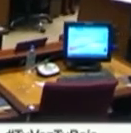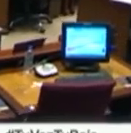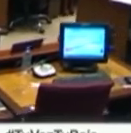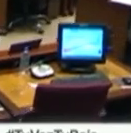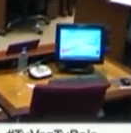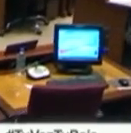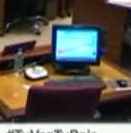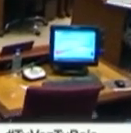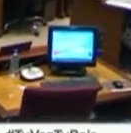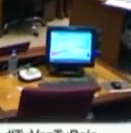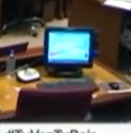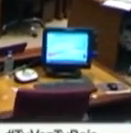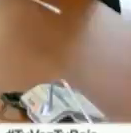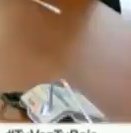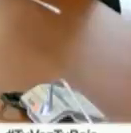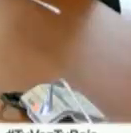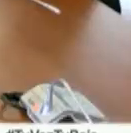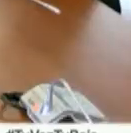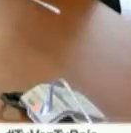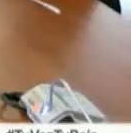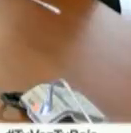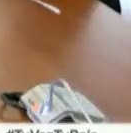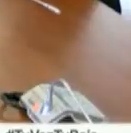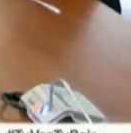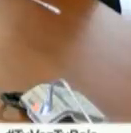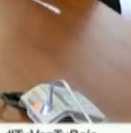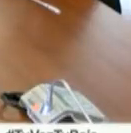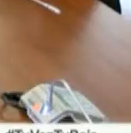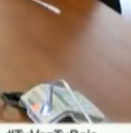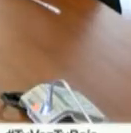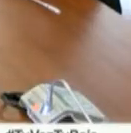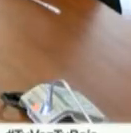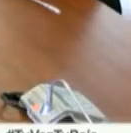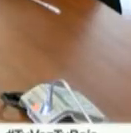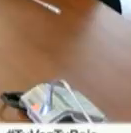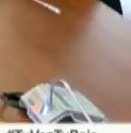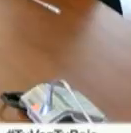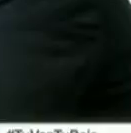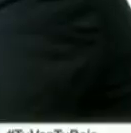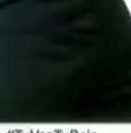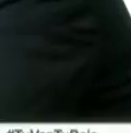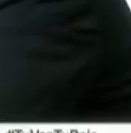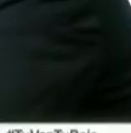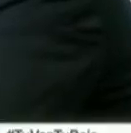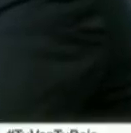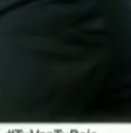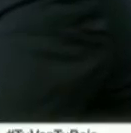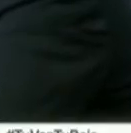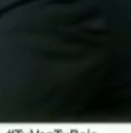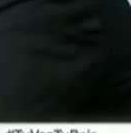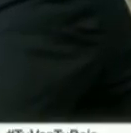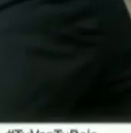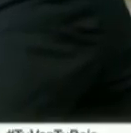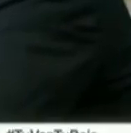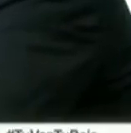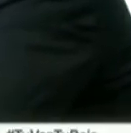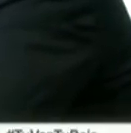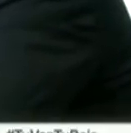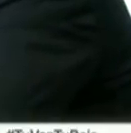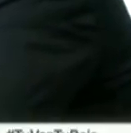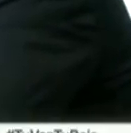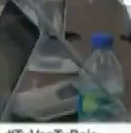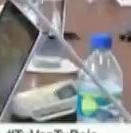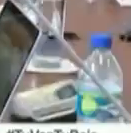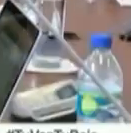movilidad humana. La presidenta de la Comisión de Relaciones Internacionales, María Augusta Calle, destacó que el texto se ajusta a las expectativas que tienen quienes